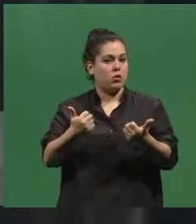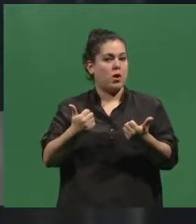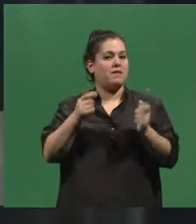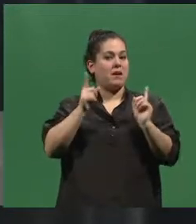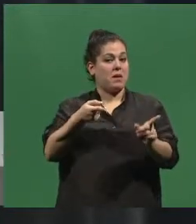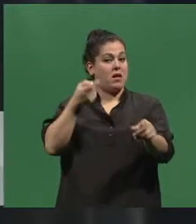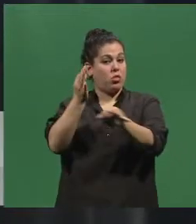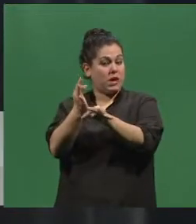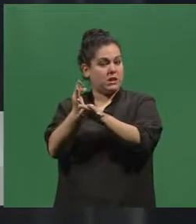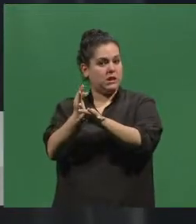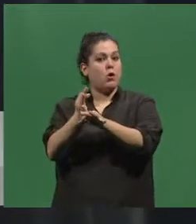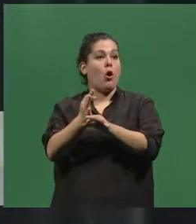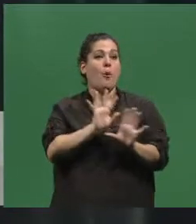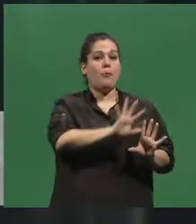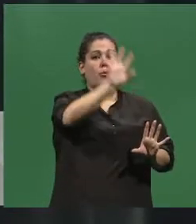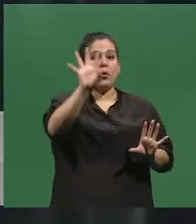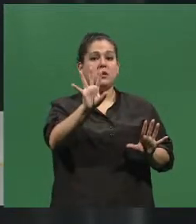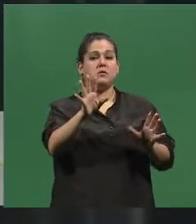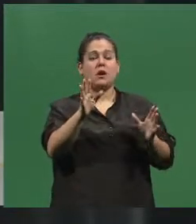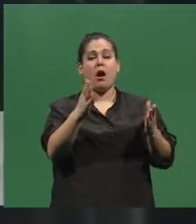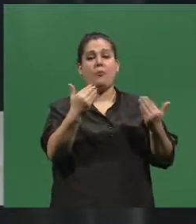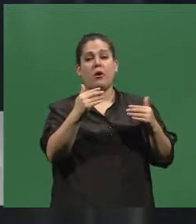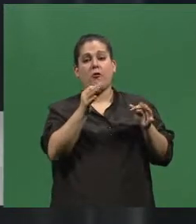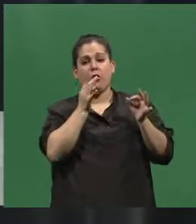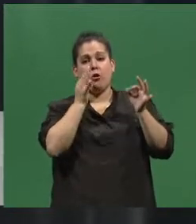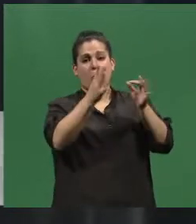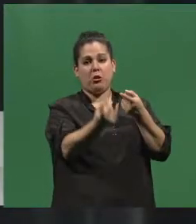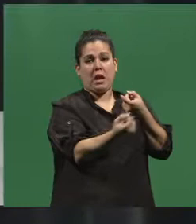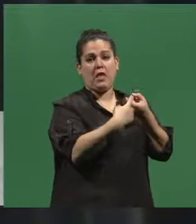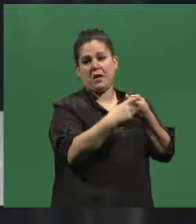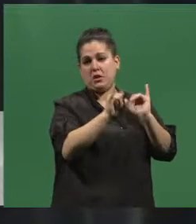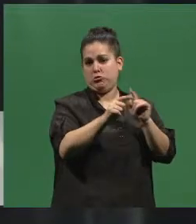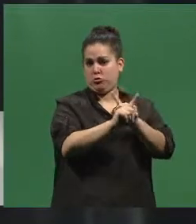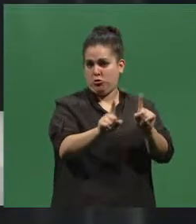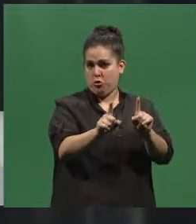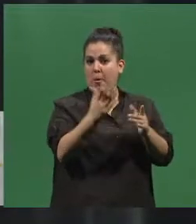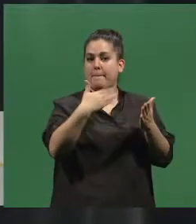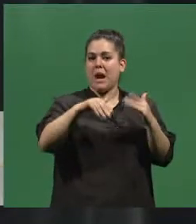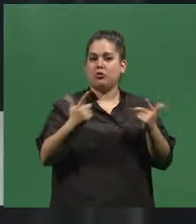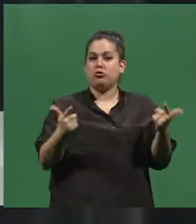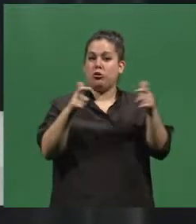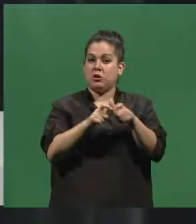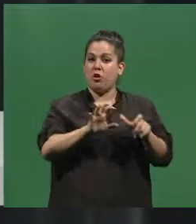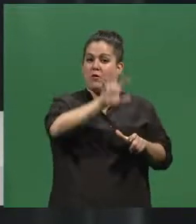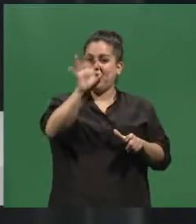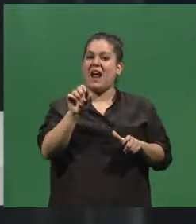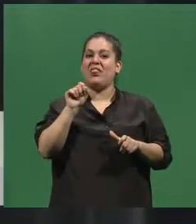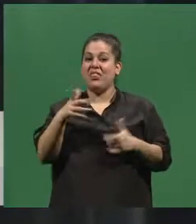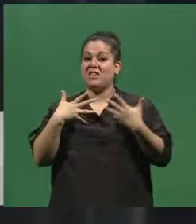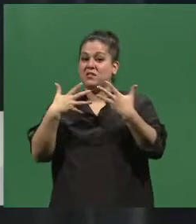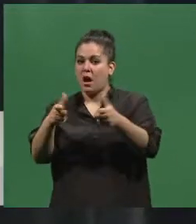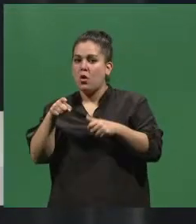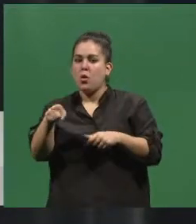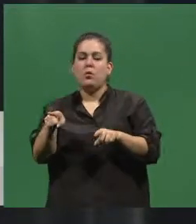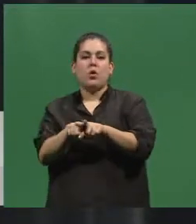y educativo, las provincias pueden adherir, ¿no? O sea, los consejos federales, sobre todo el Consejo Federal de Salud, no